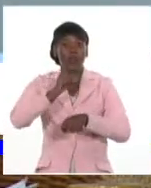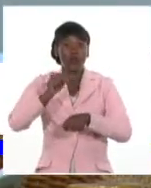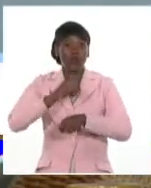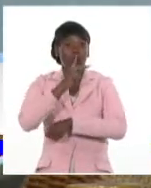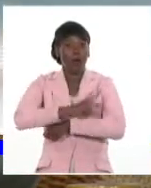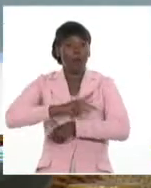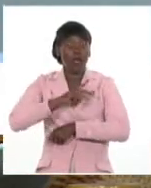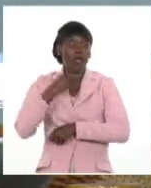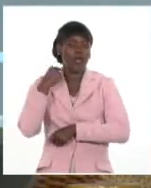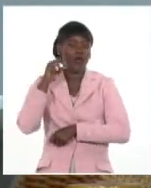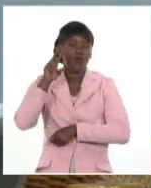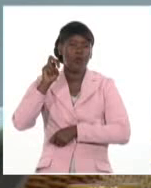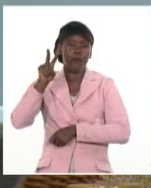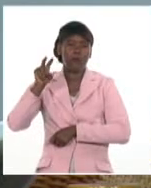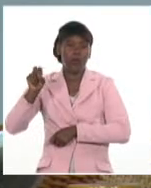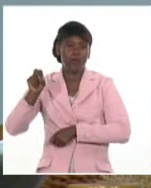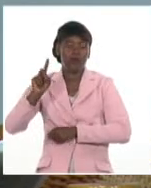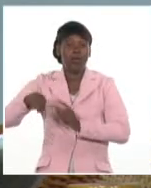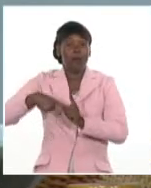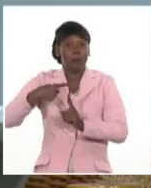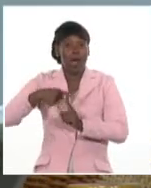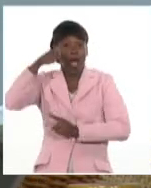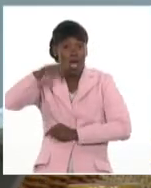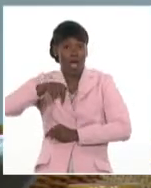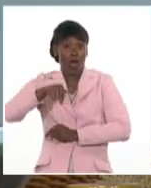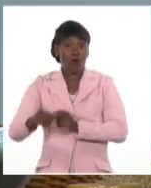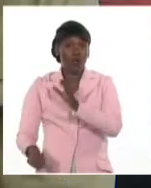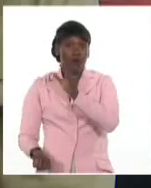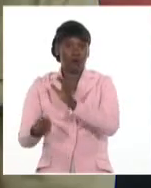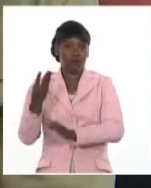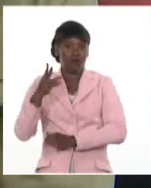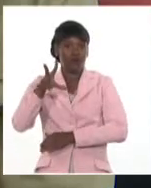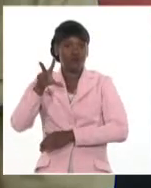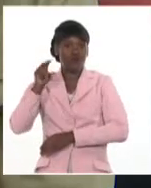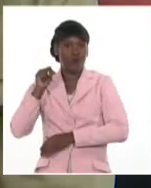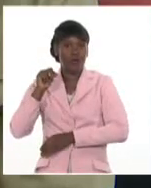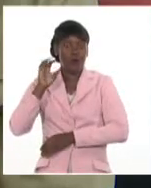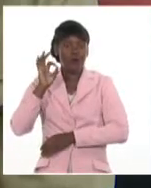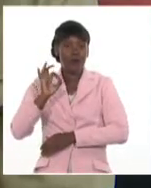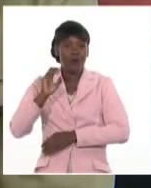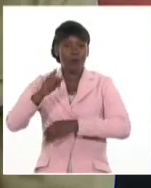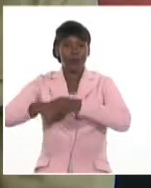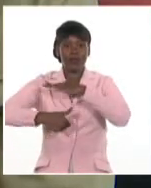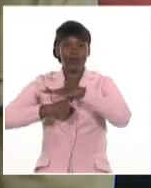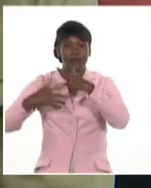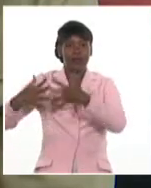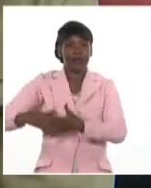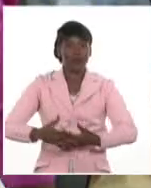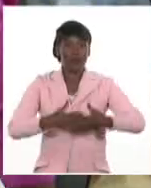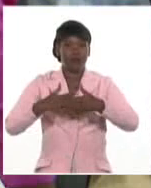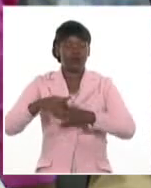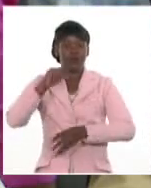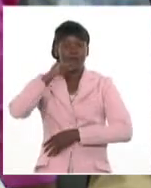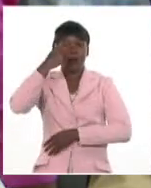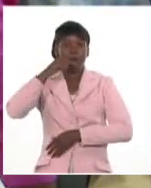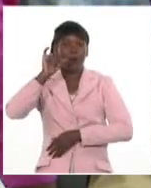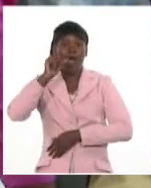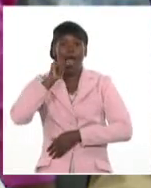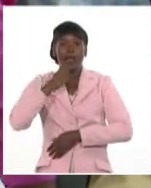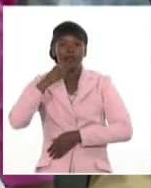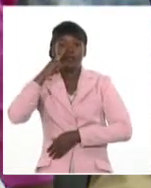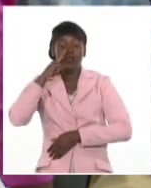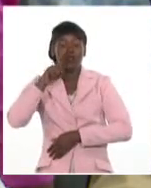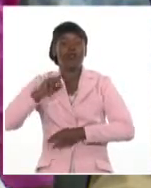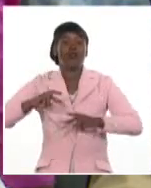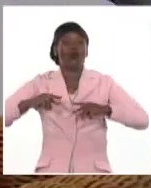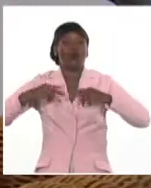su fracaso. Susan Eckstein es profesora del Departamento de Sociología de la Universidad de Boston y ha dedicado su vida